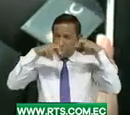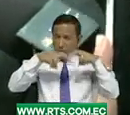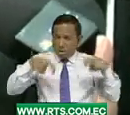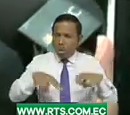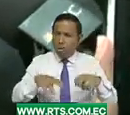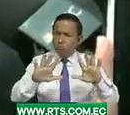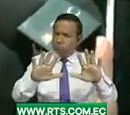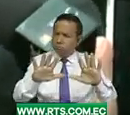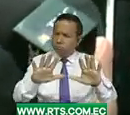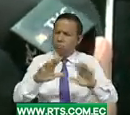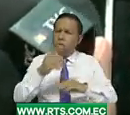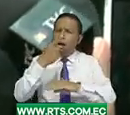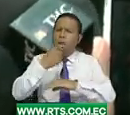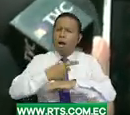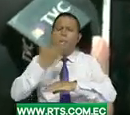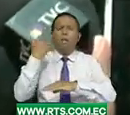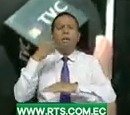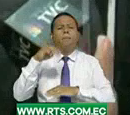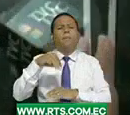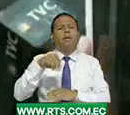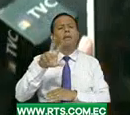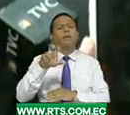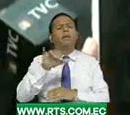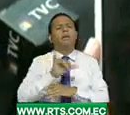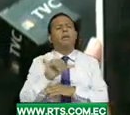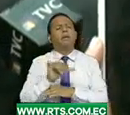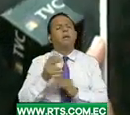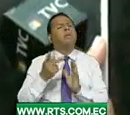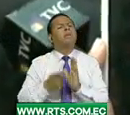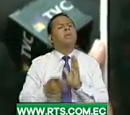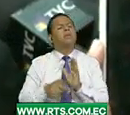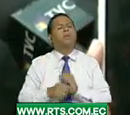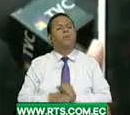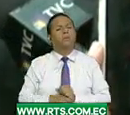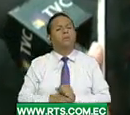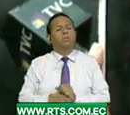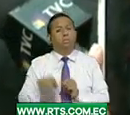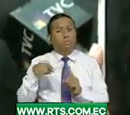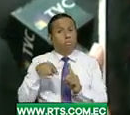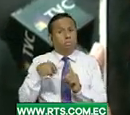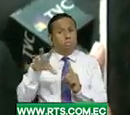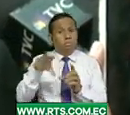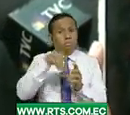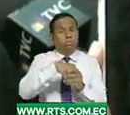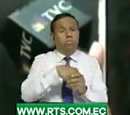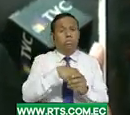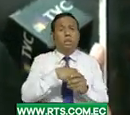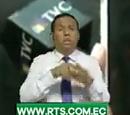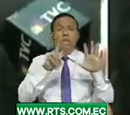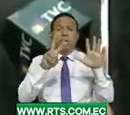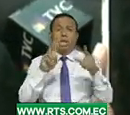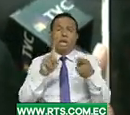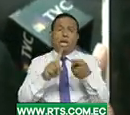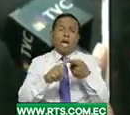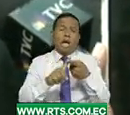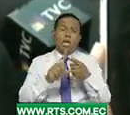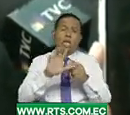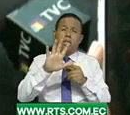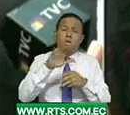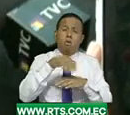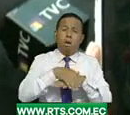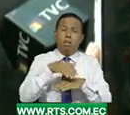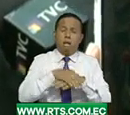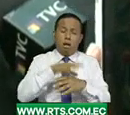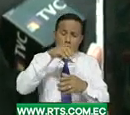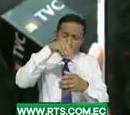día martes 13 de septiembre. Ese día estuvo encerrada desde las 7 de la mañana hasta las 5 de la tarde dentro de la dirección de la escuela antes de